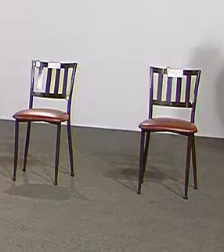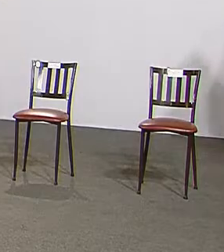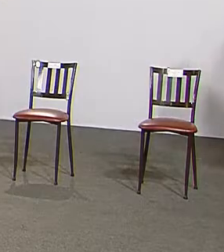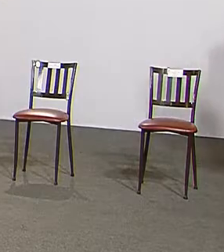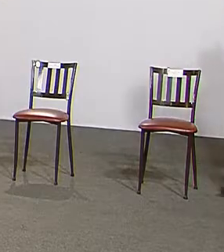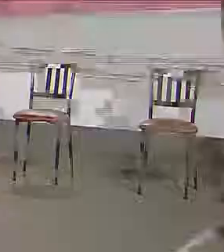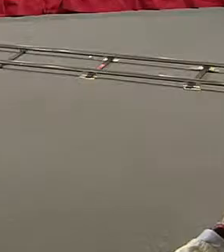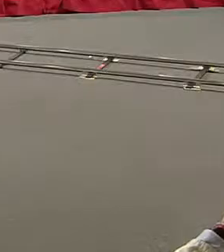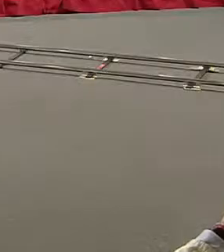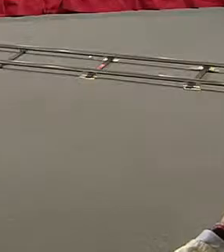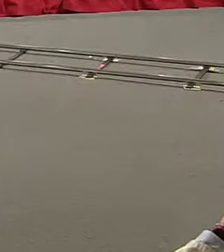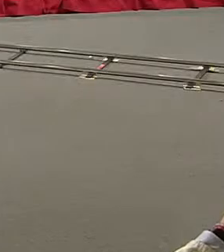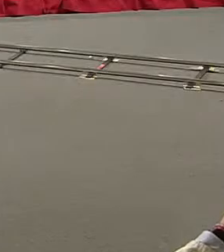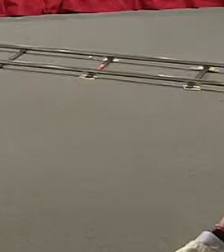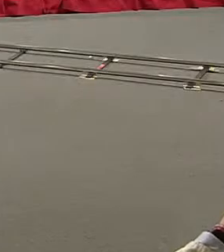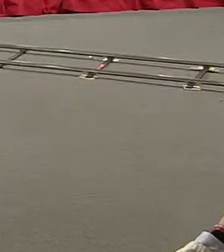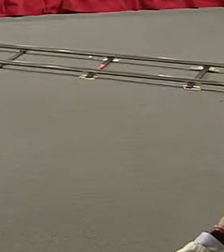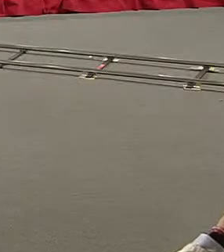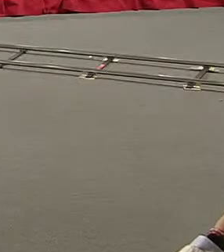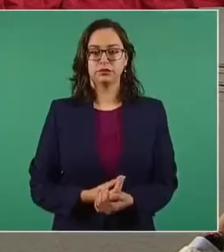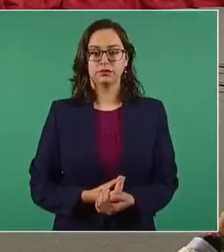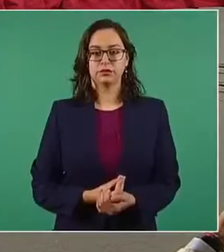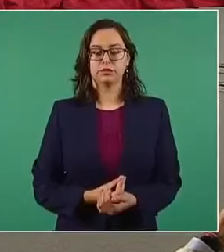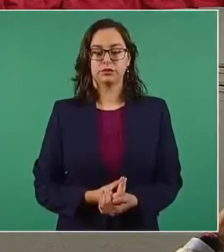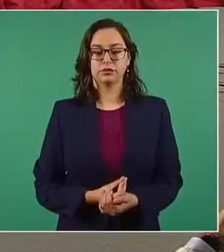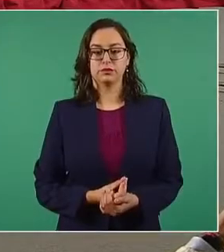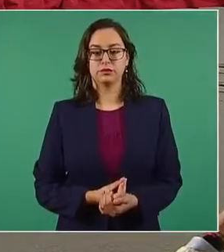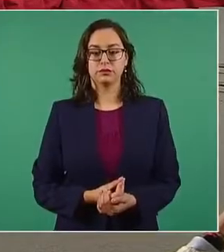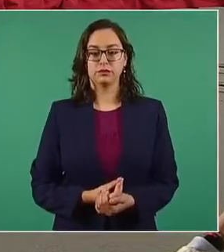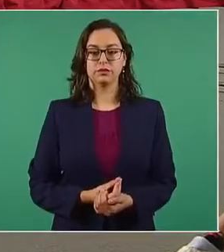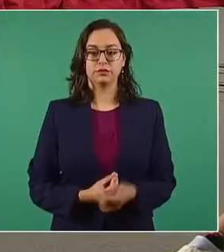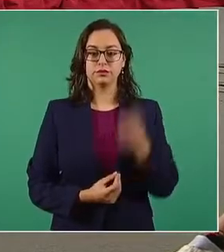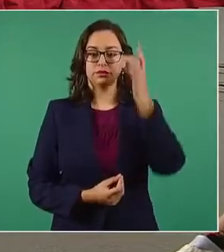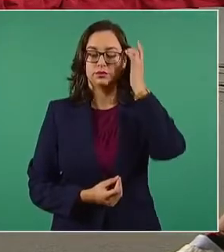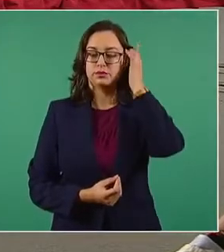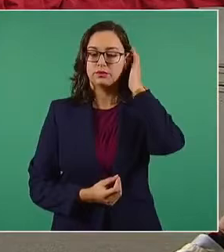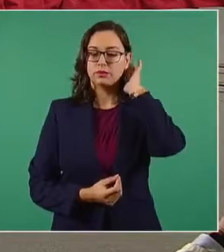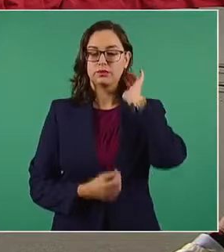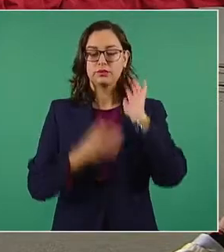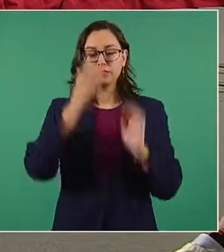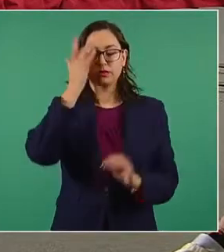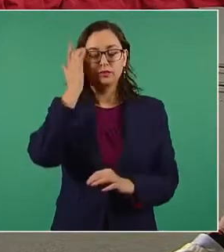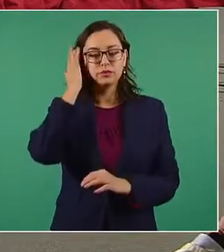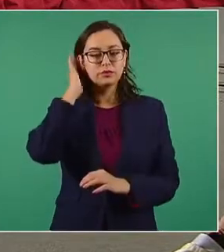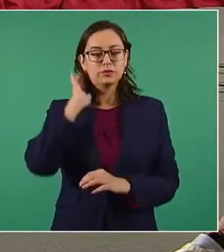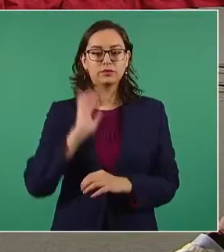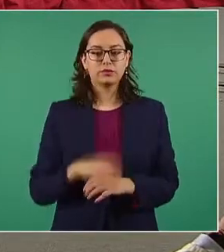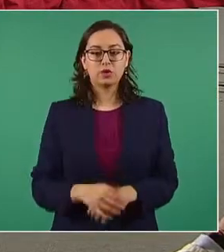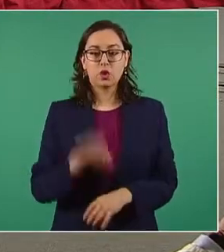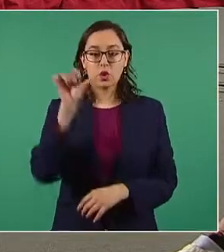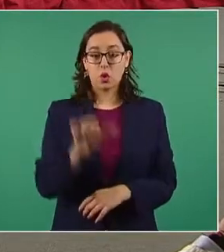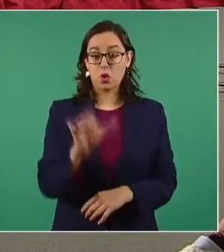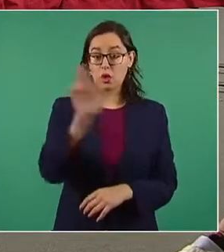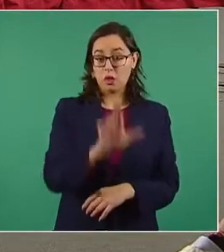Bueno, vamos a iniciar hoy, como todos los martes, la información